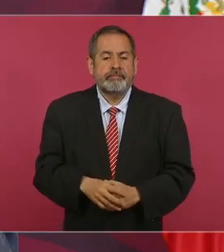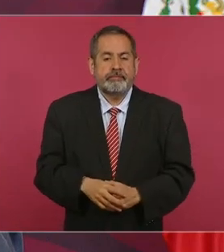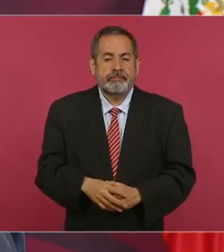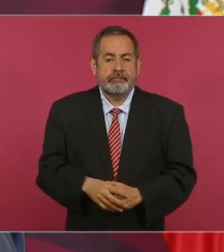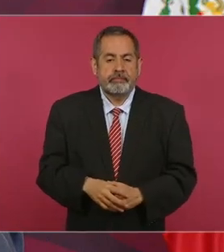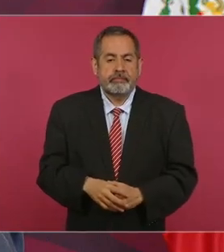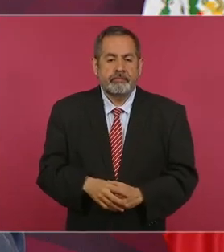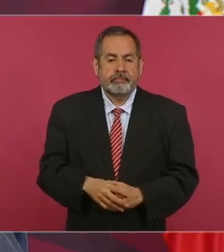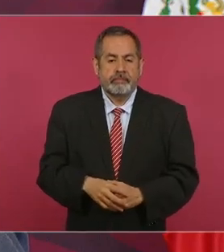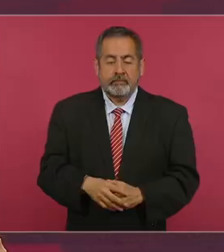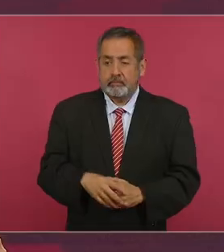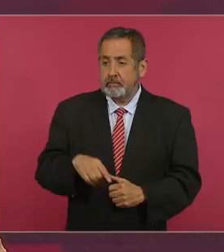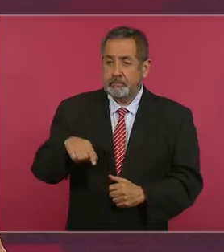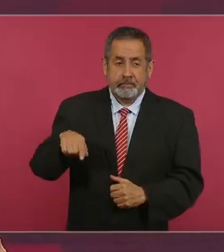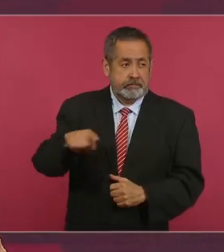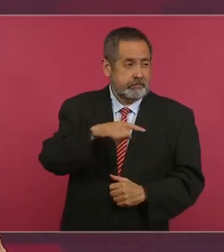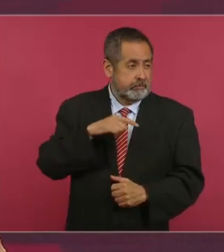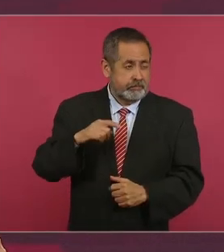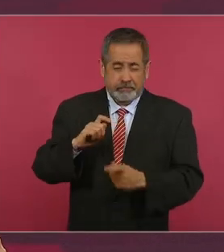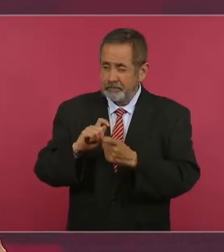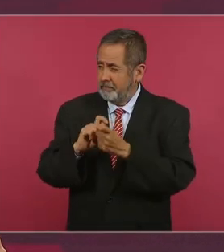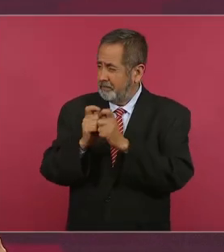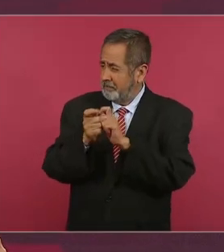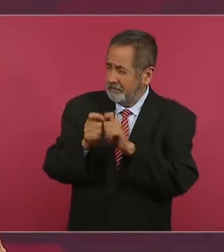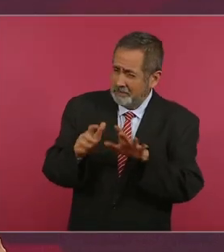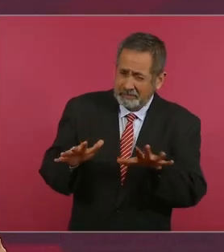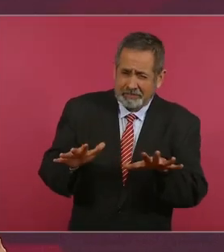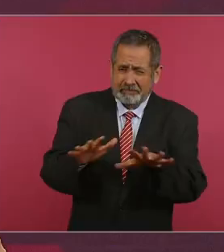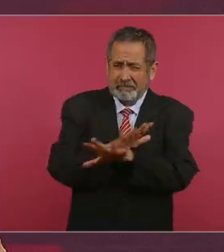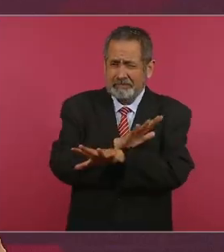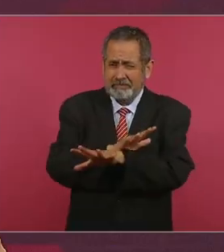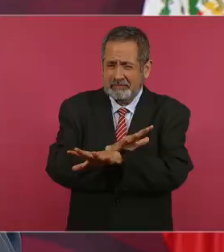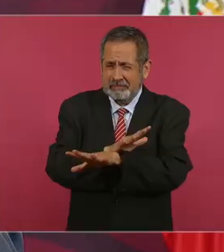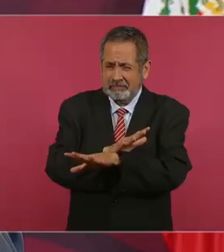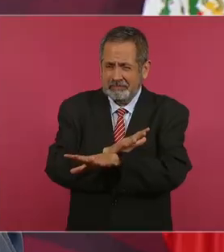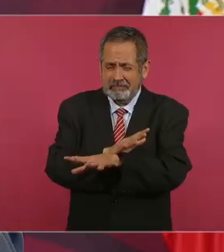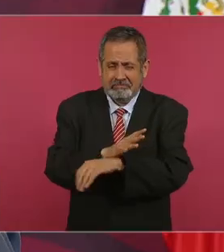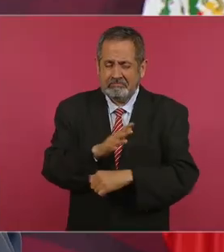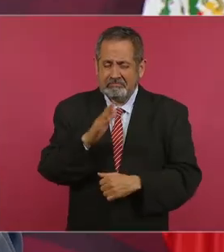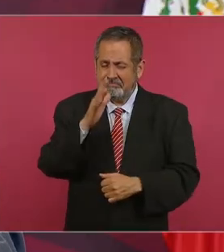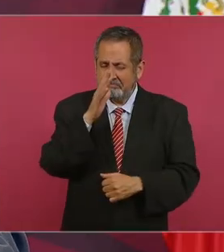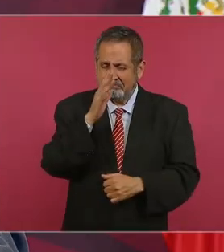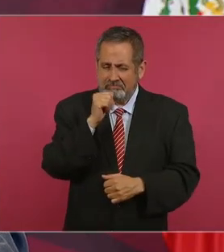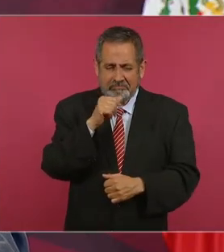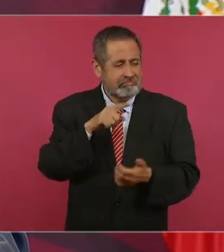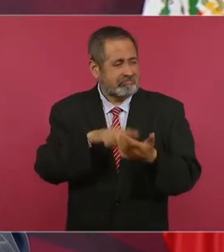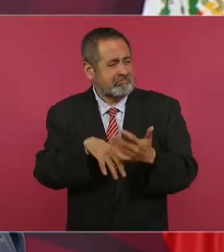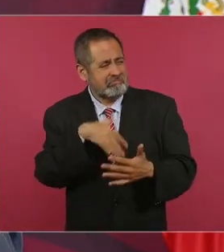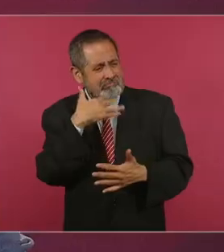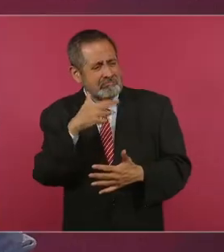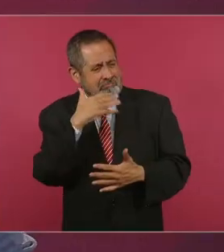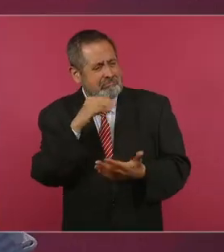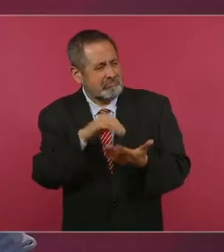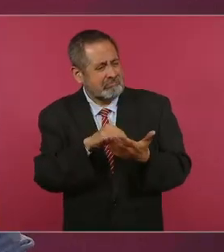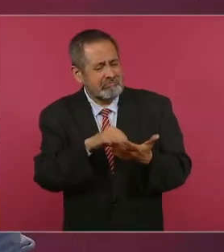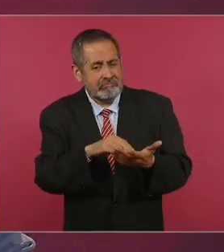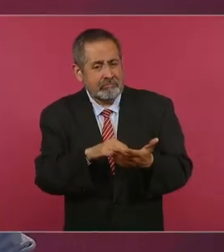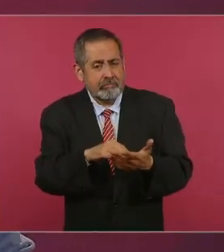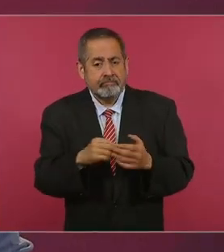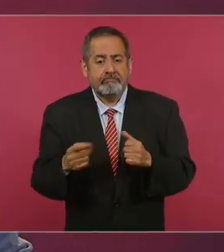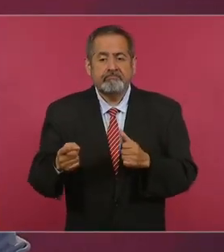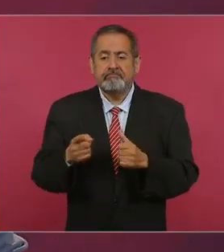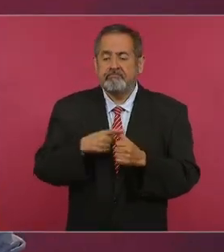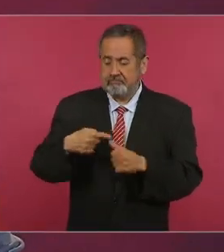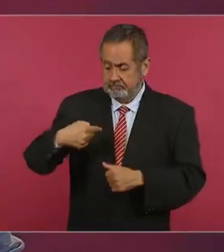no se puede transformar una realidad de injusticias, de opresión, de corrupción, si no se tiene